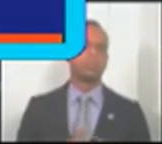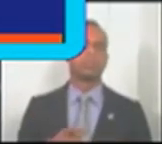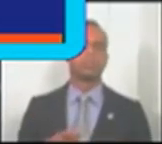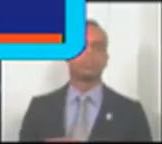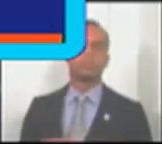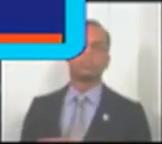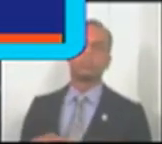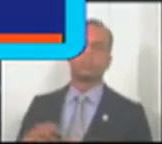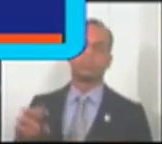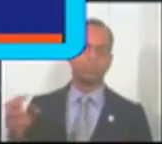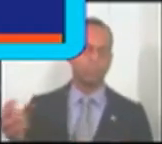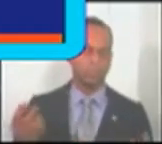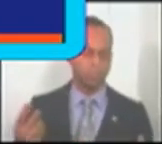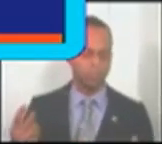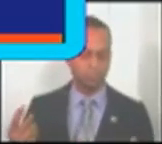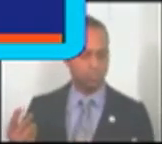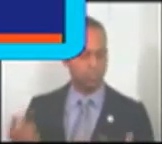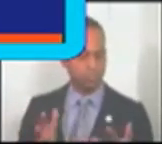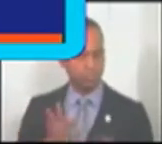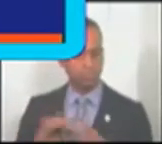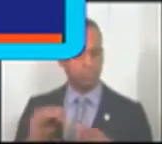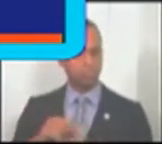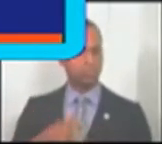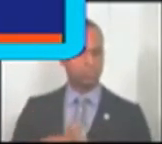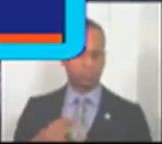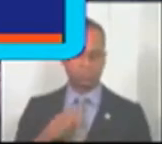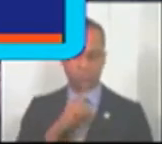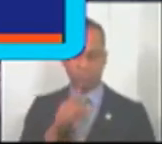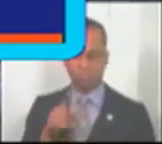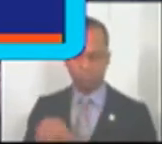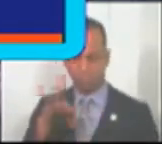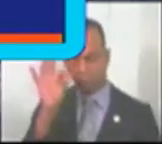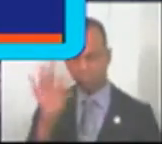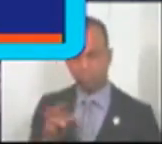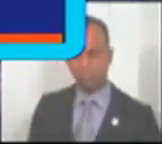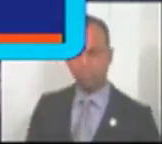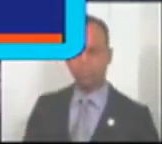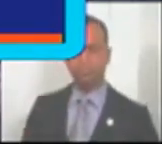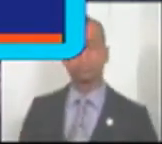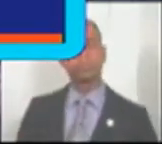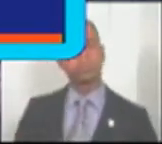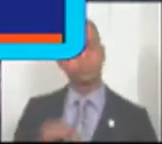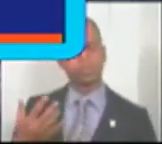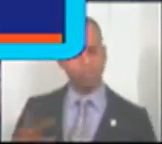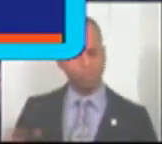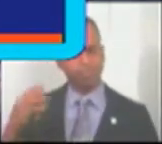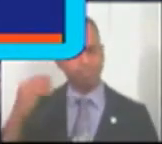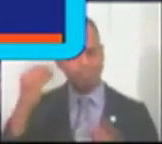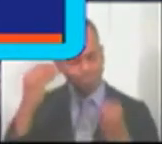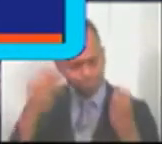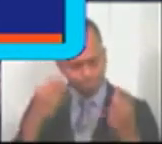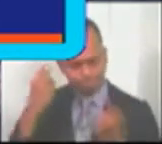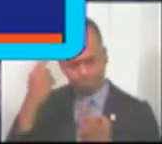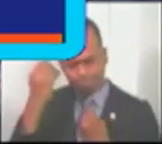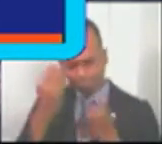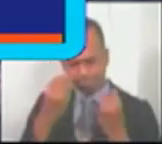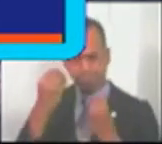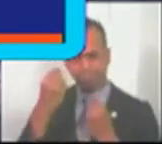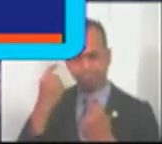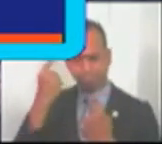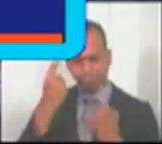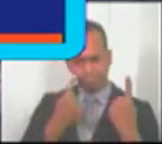en el tiempo que estamos hablando, en el tiempo real. Bueno, me impactó mucho. Ya venía con esa preocupación de esa revolución